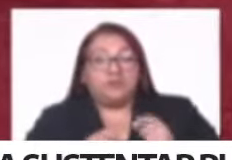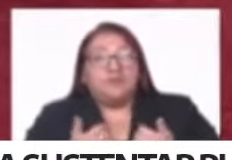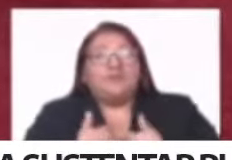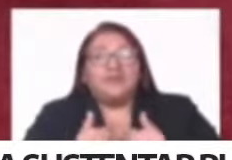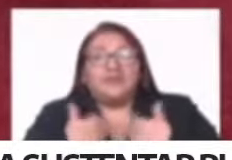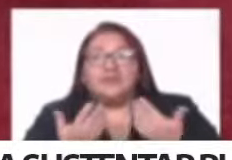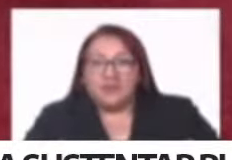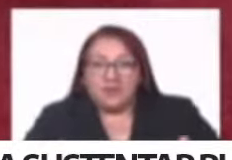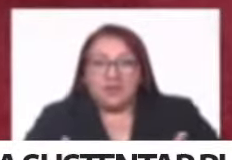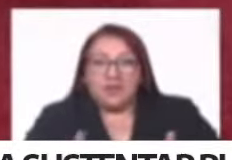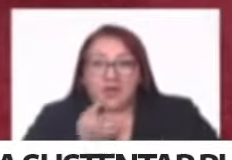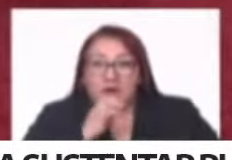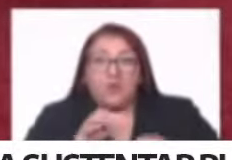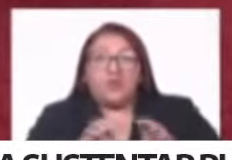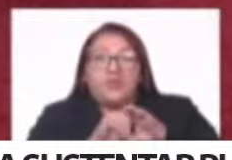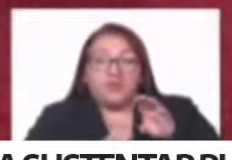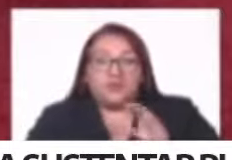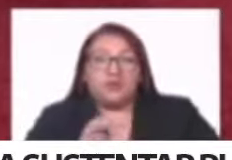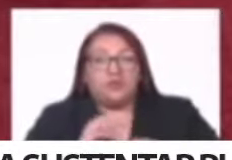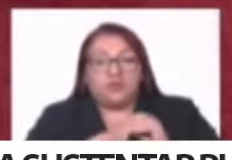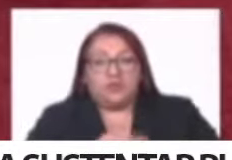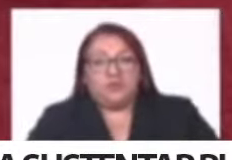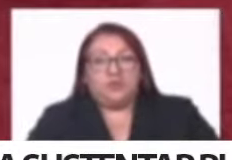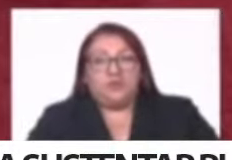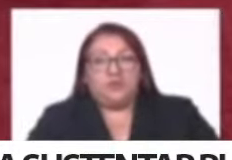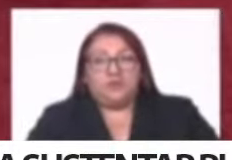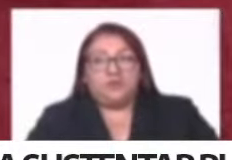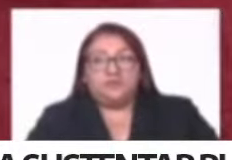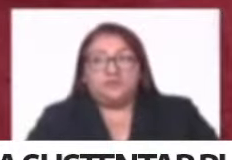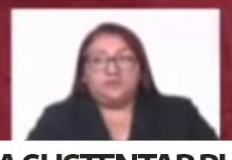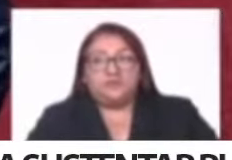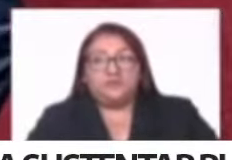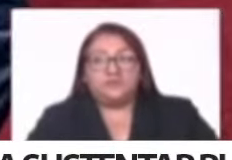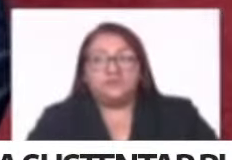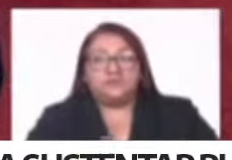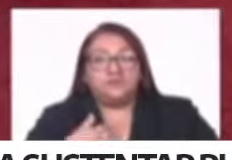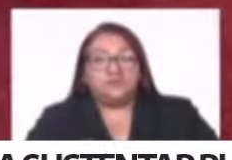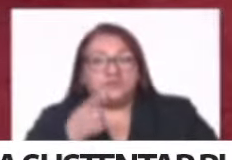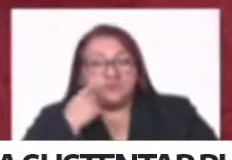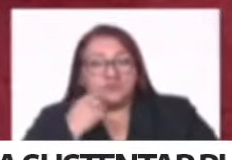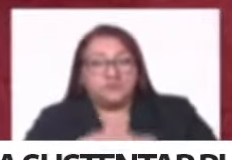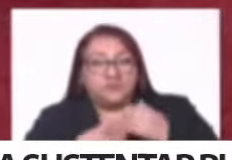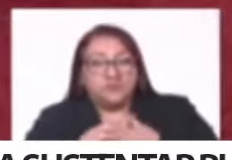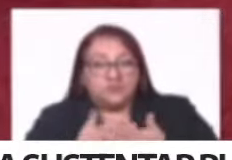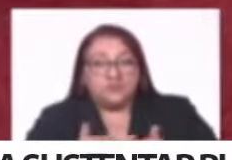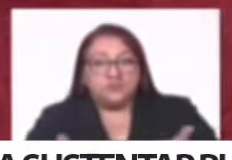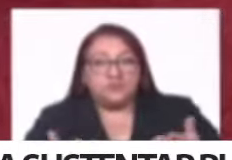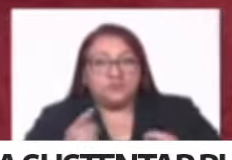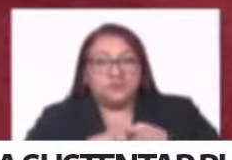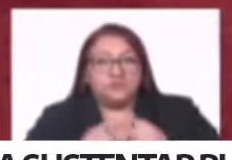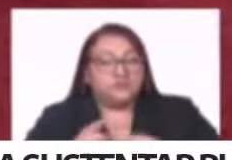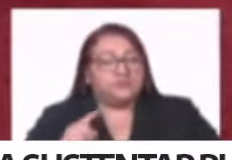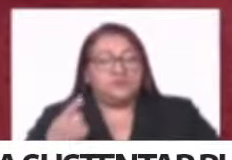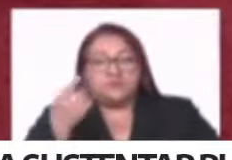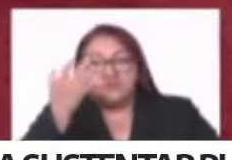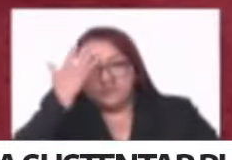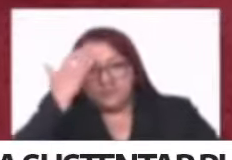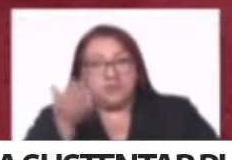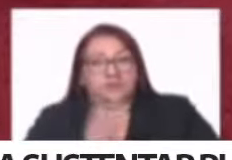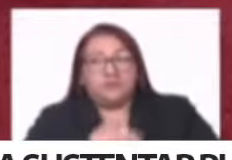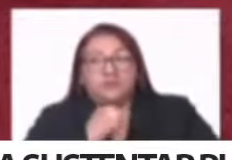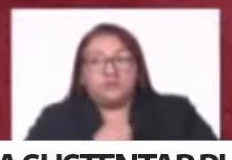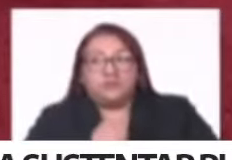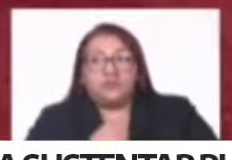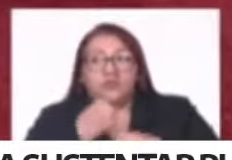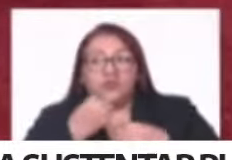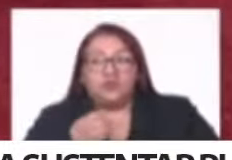cuenten con agua, desagüe y saneamiento. Como es de conocimiento público, desde el primer día de su gestión, y yo